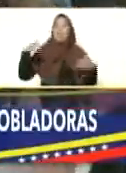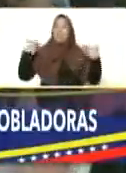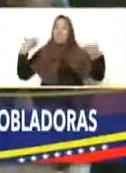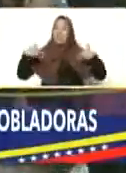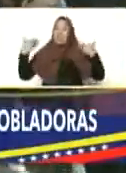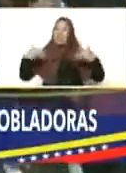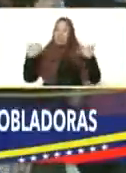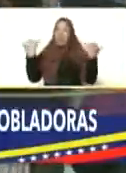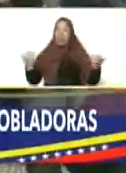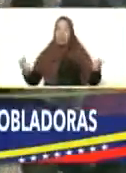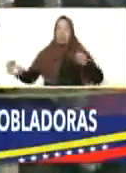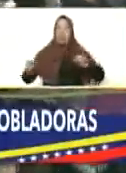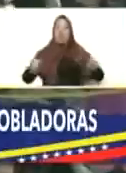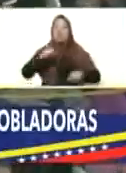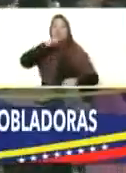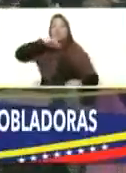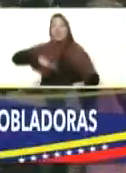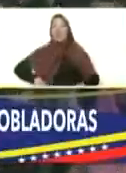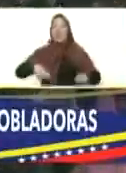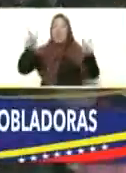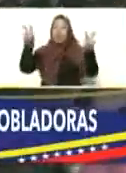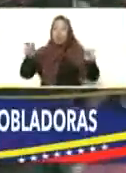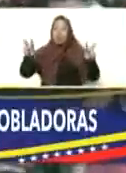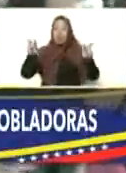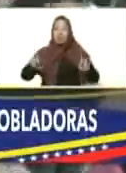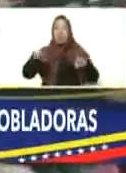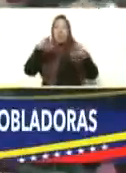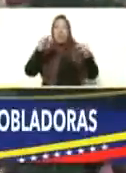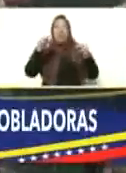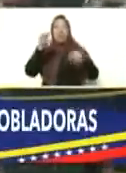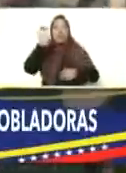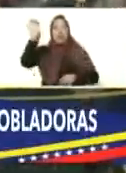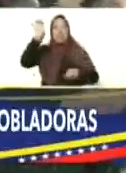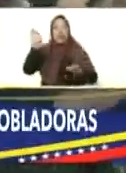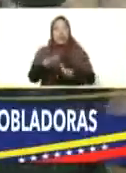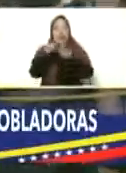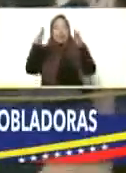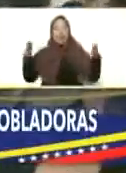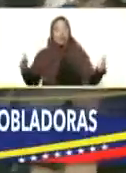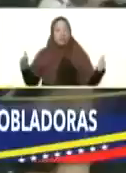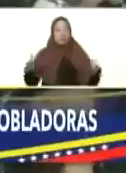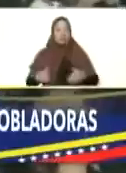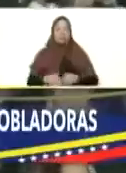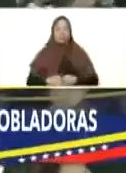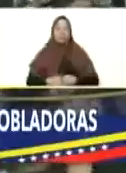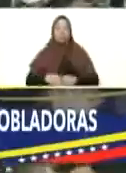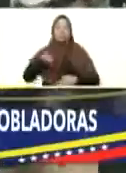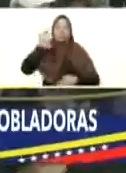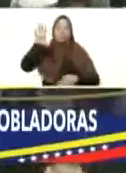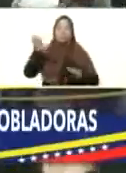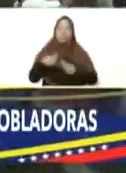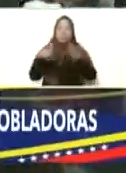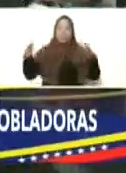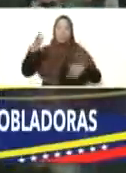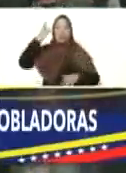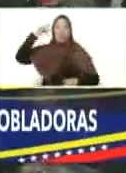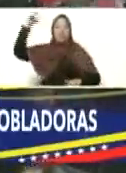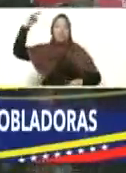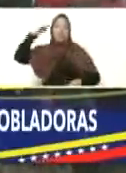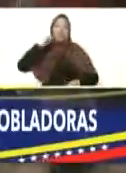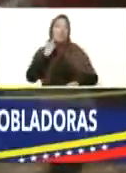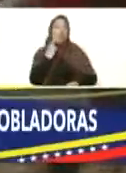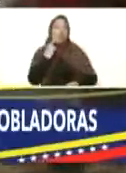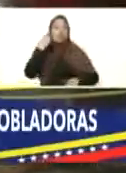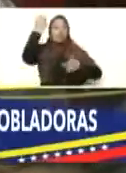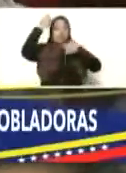comienza a construir la historia y se comienza a hablar de la patria grande que nos habla bolívar y